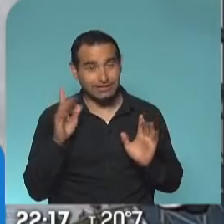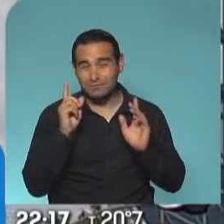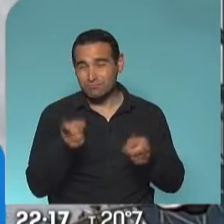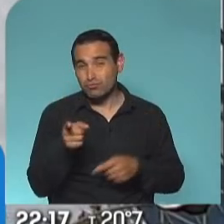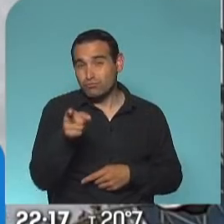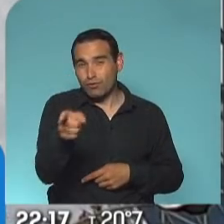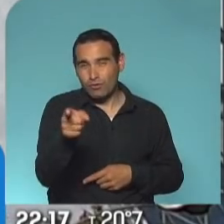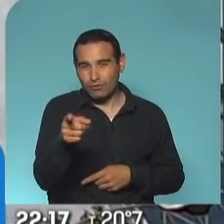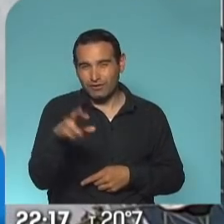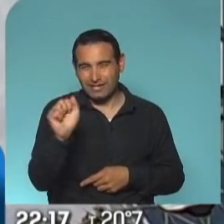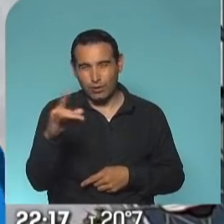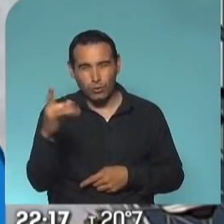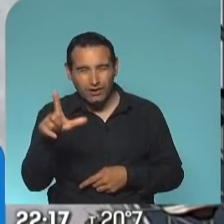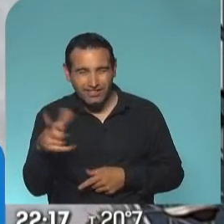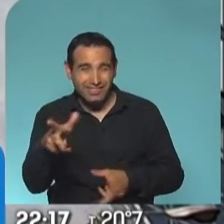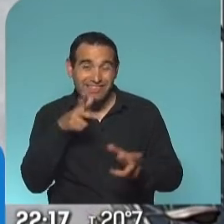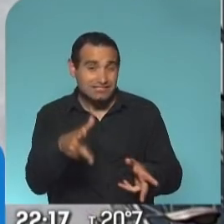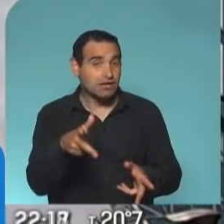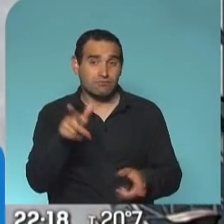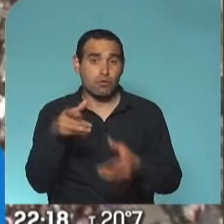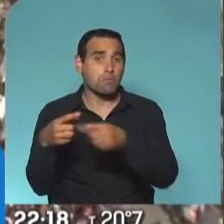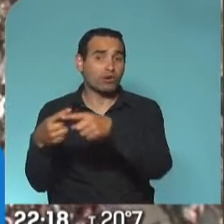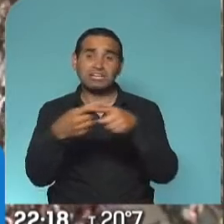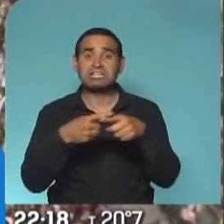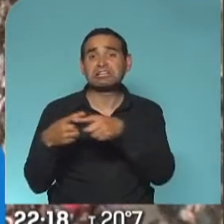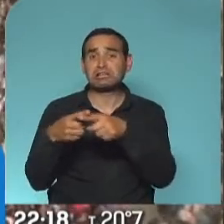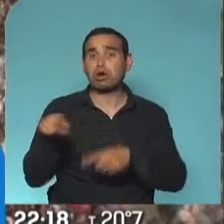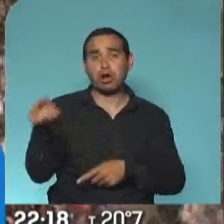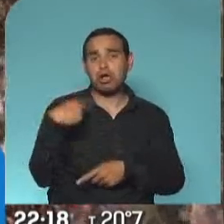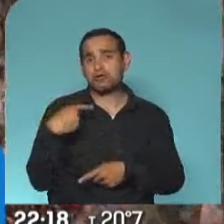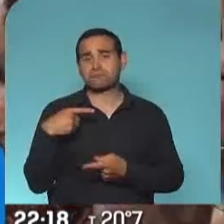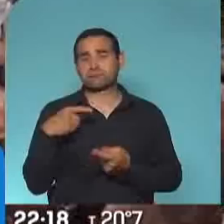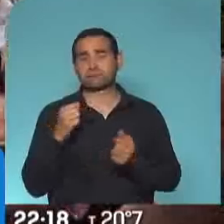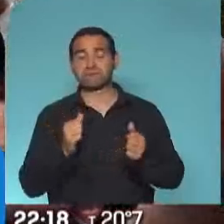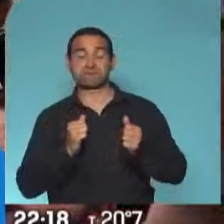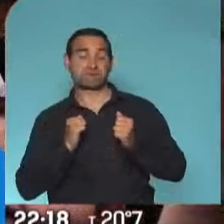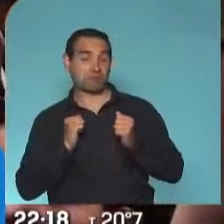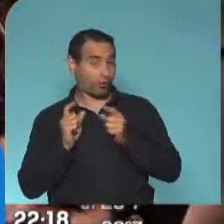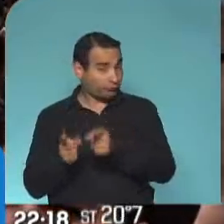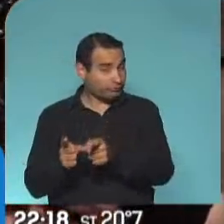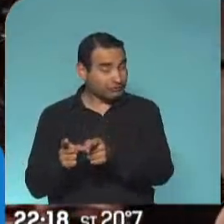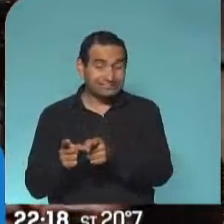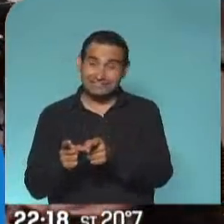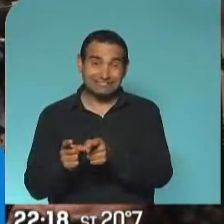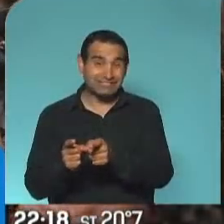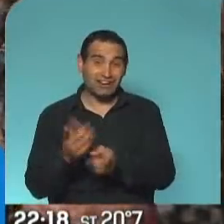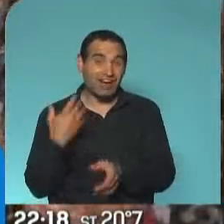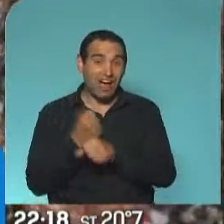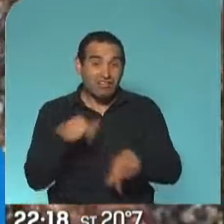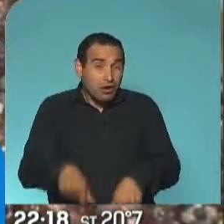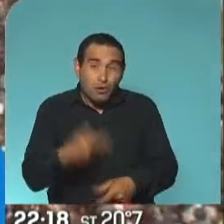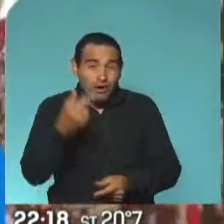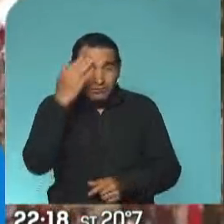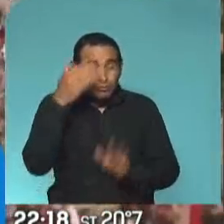bien recién Raúl, la clase política no toma el toro por las astas y emprende lo que efectivamente nunca se terminó de emprender en Chile, que